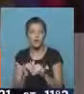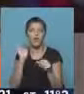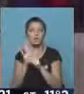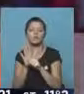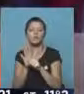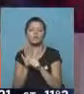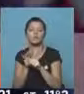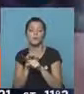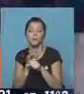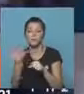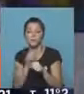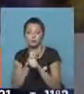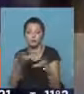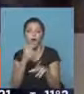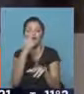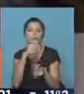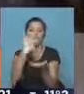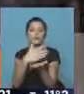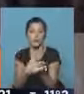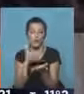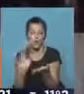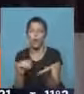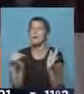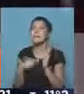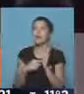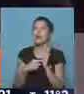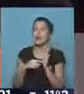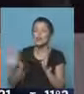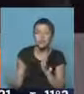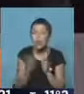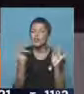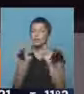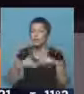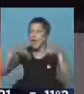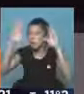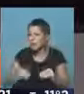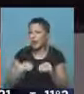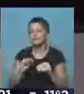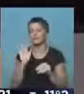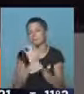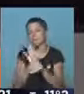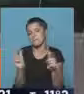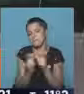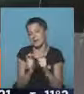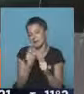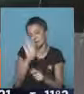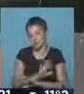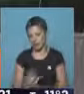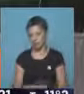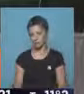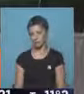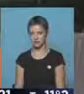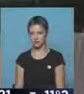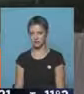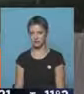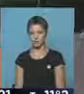masa contra un sitio, etc. Pero apagar todo Internet es de ciencia ficción un poquito, hoy. Me